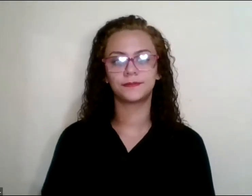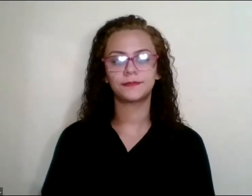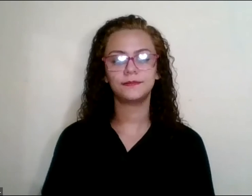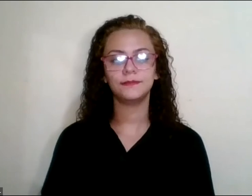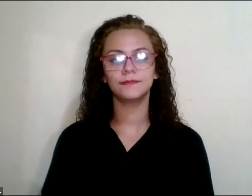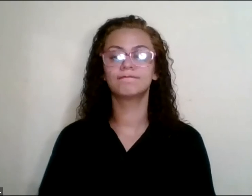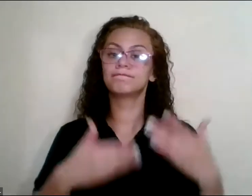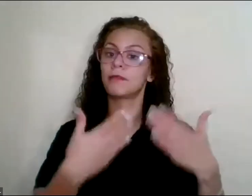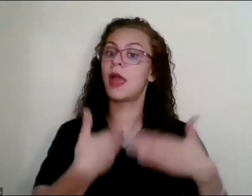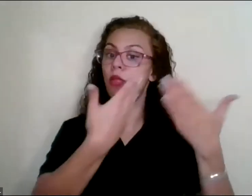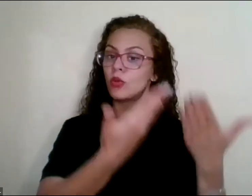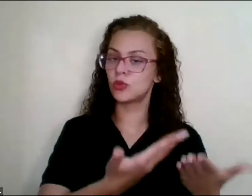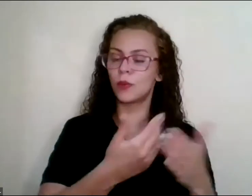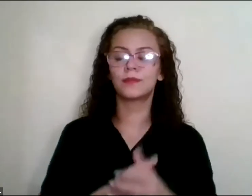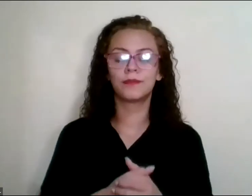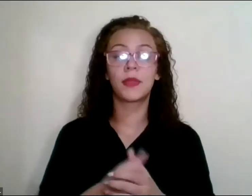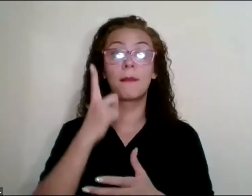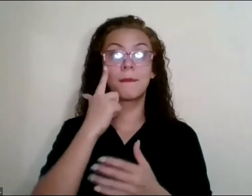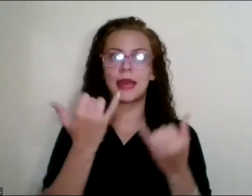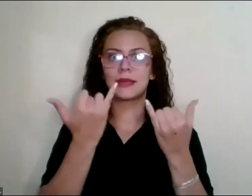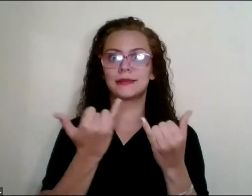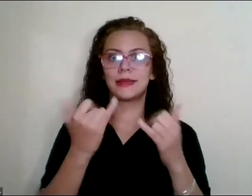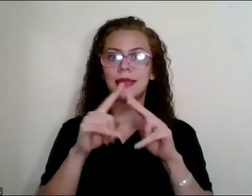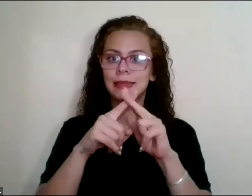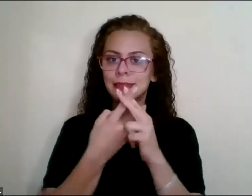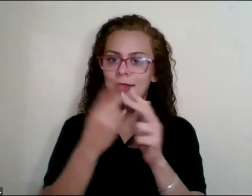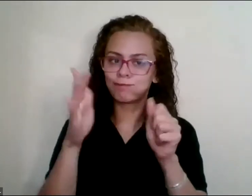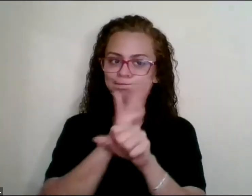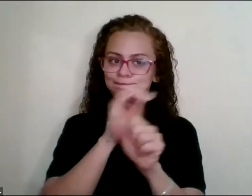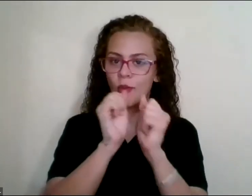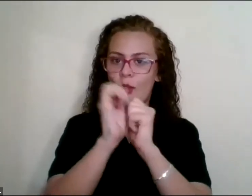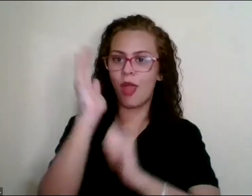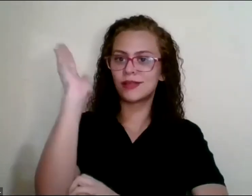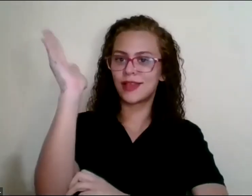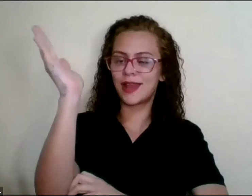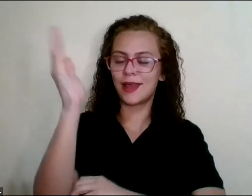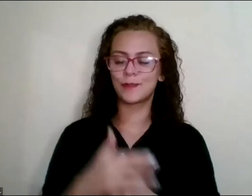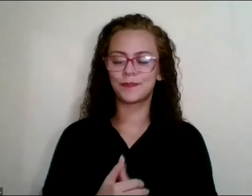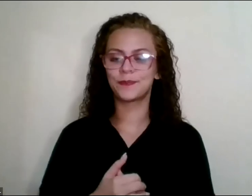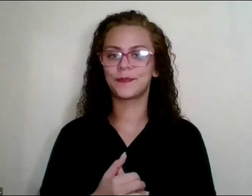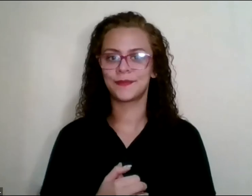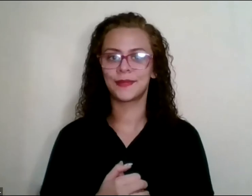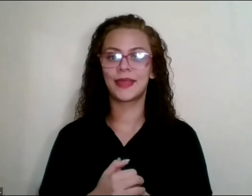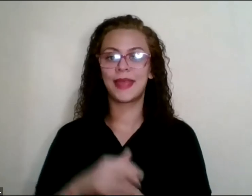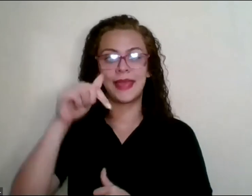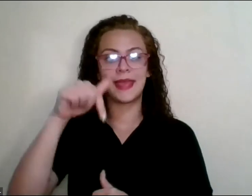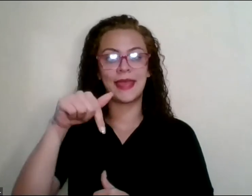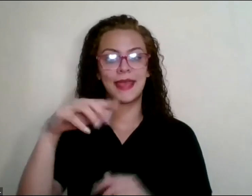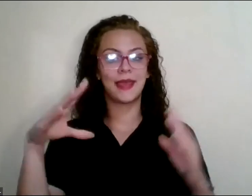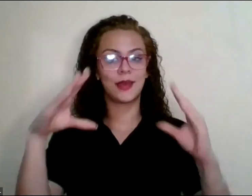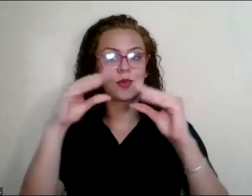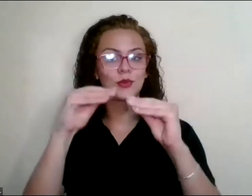A continuación, para entrar en lleno con la charla, esta noche